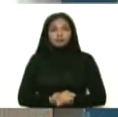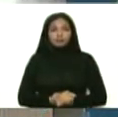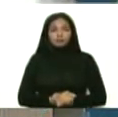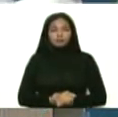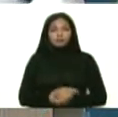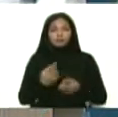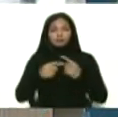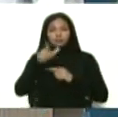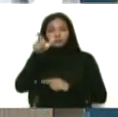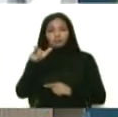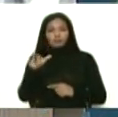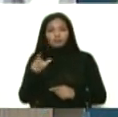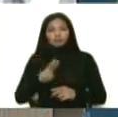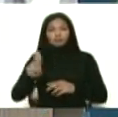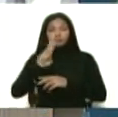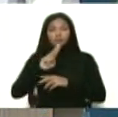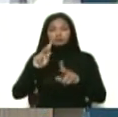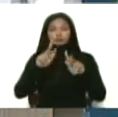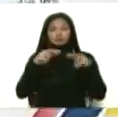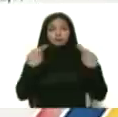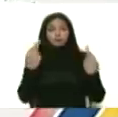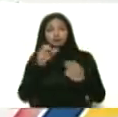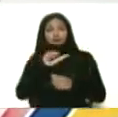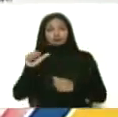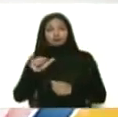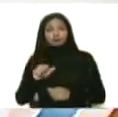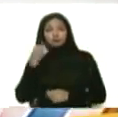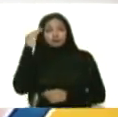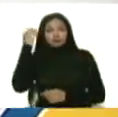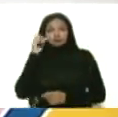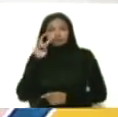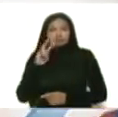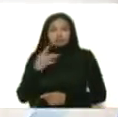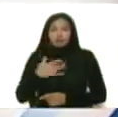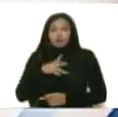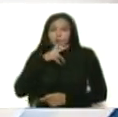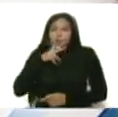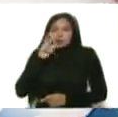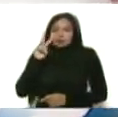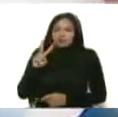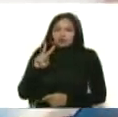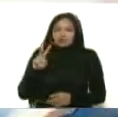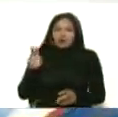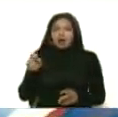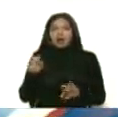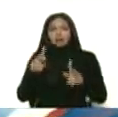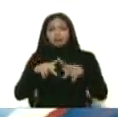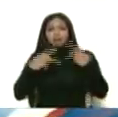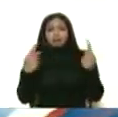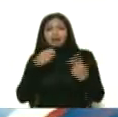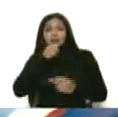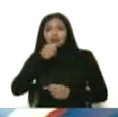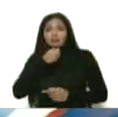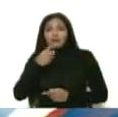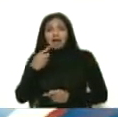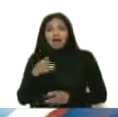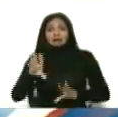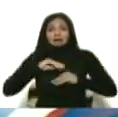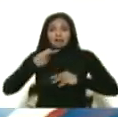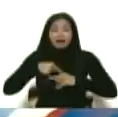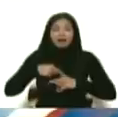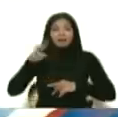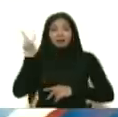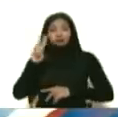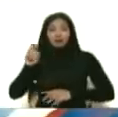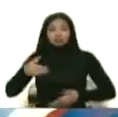Otro usuario de la revista Semana: Dios mío, ¿se puede ser más amarillista? En honor al periodismo, ¿qué les cuesta aceptar que en Venezuela se está haciendo un gran